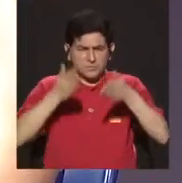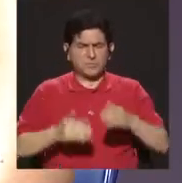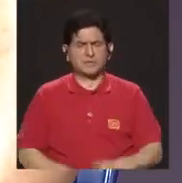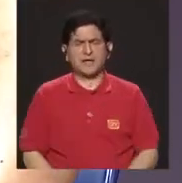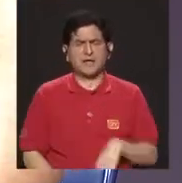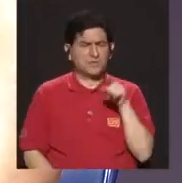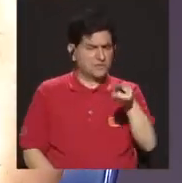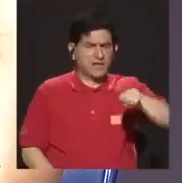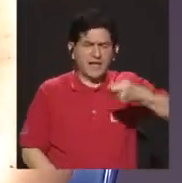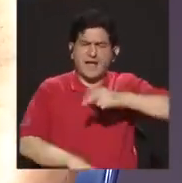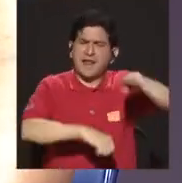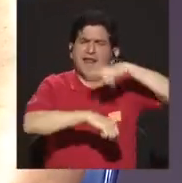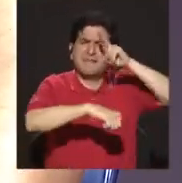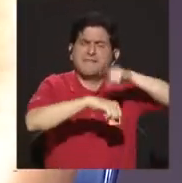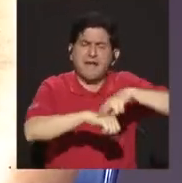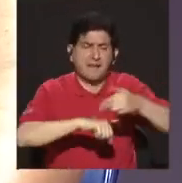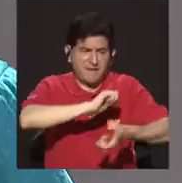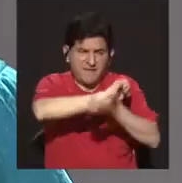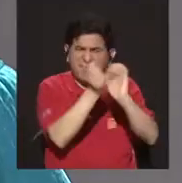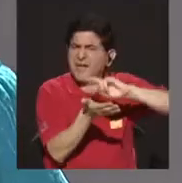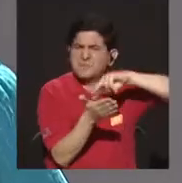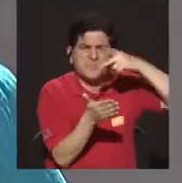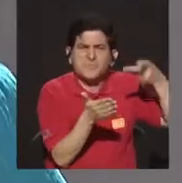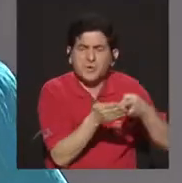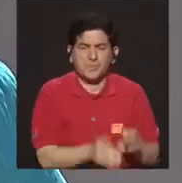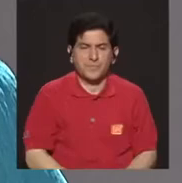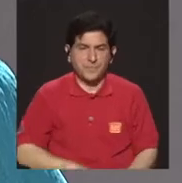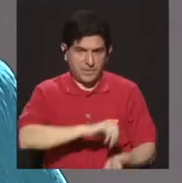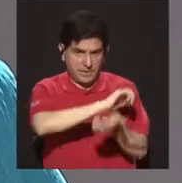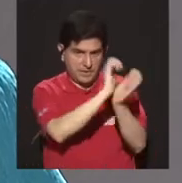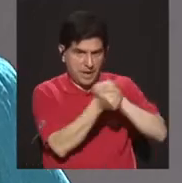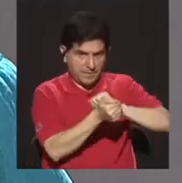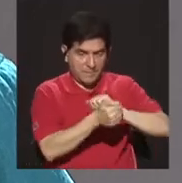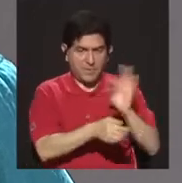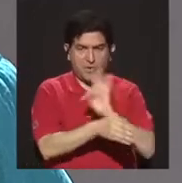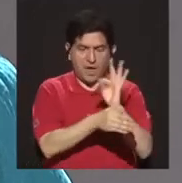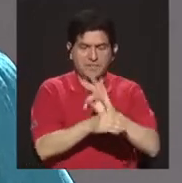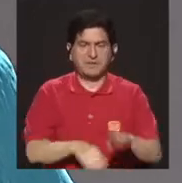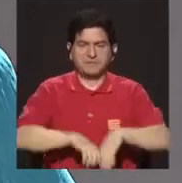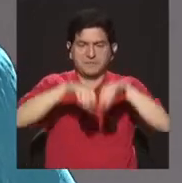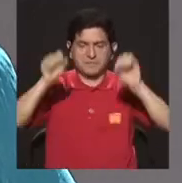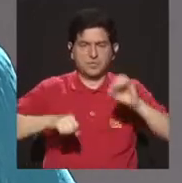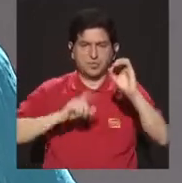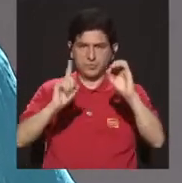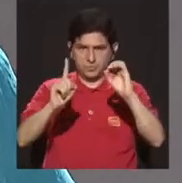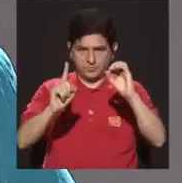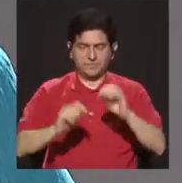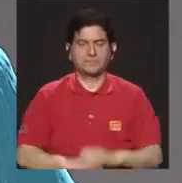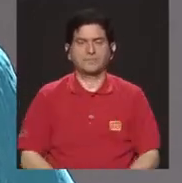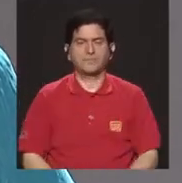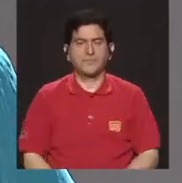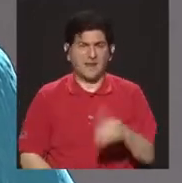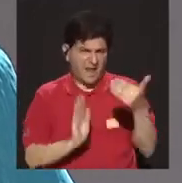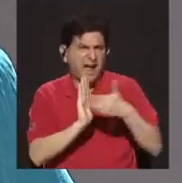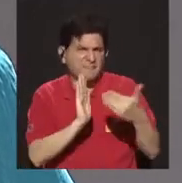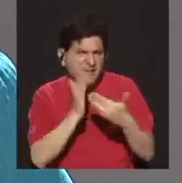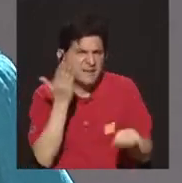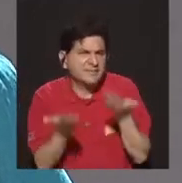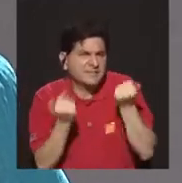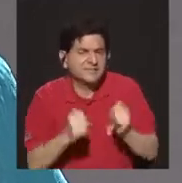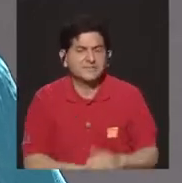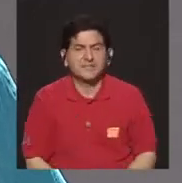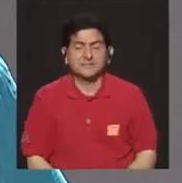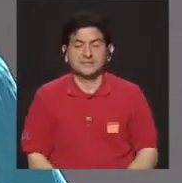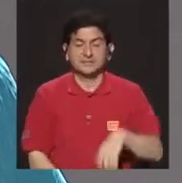canales nacionales con ese cambio con el cambio de la televisión digital los actuales les perjudica de alguna forma